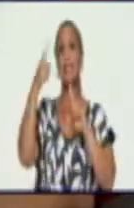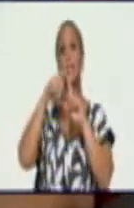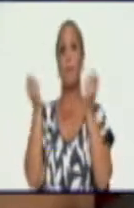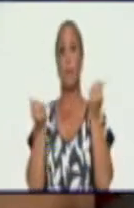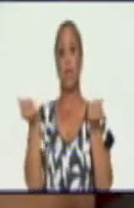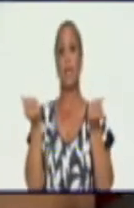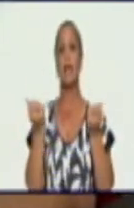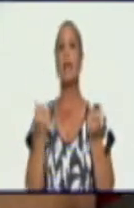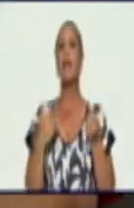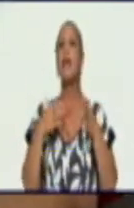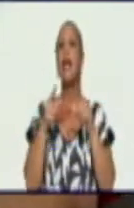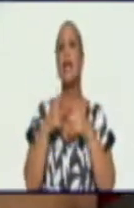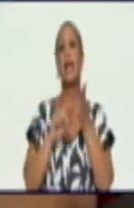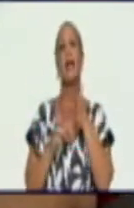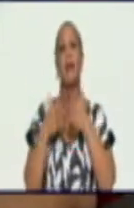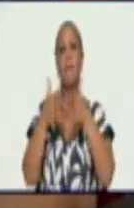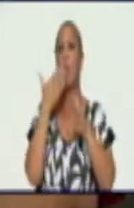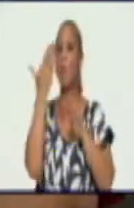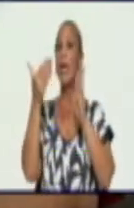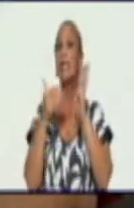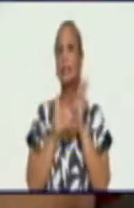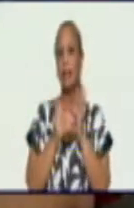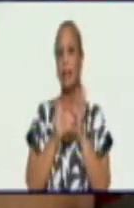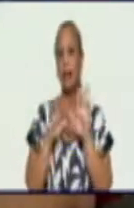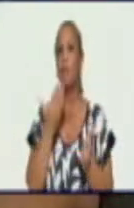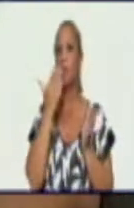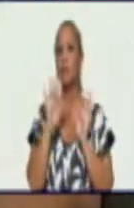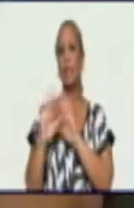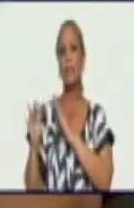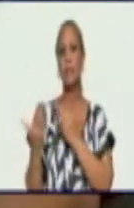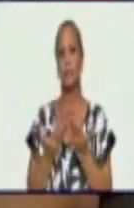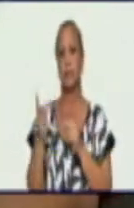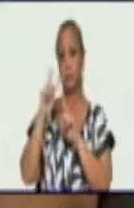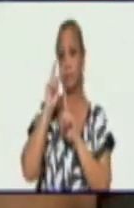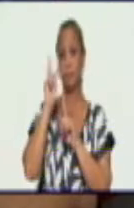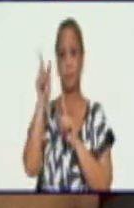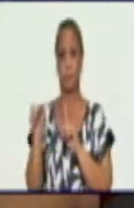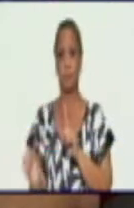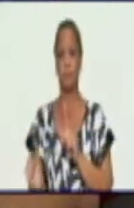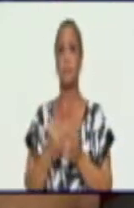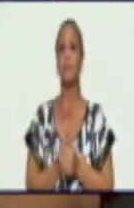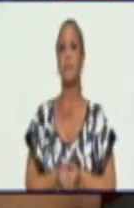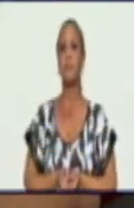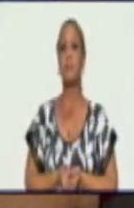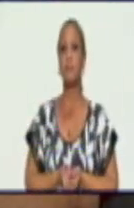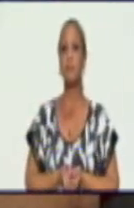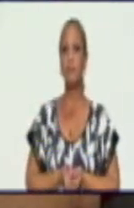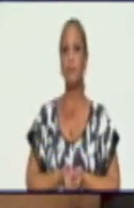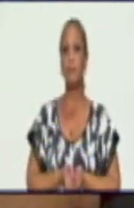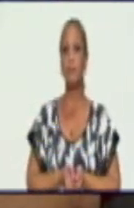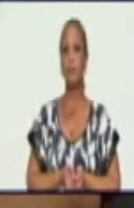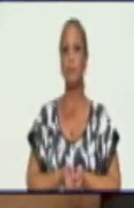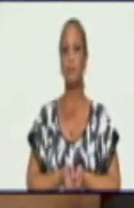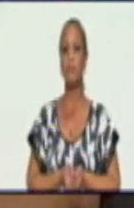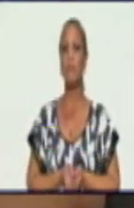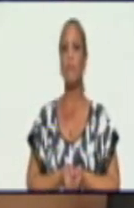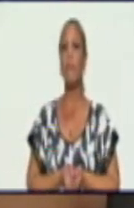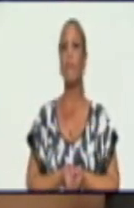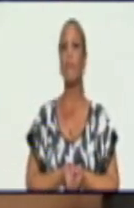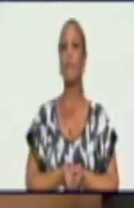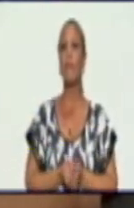Leonardo, buenas tardes. Bien, buenas tardes, Junero, a la dirección del partido, el gobierno aquí presente y a toda la audiencia de este gustado programa. Bueno, sin